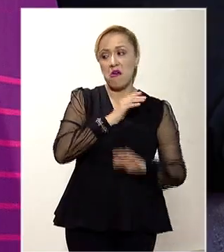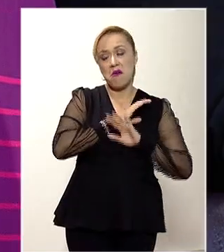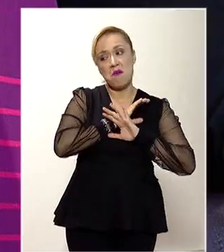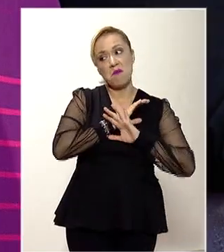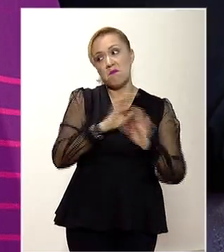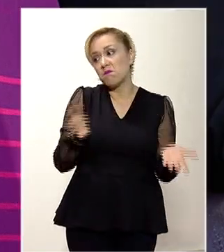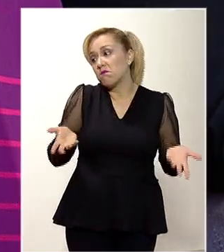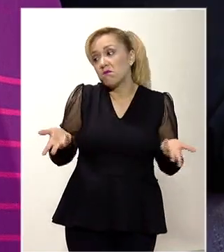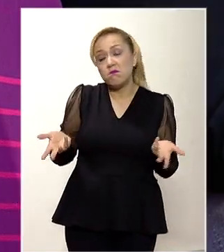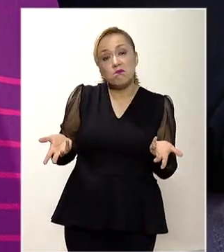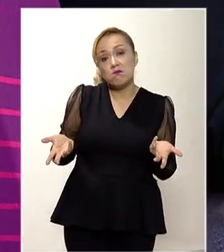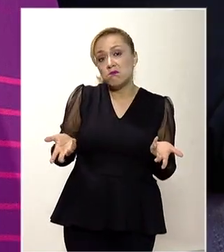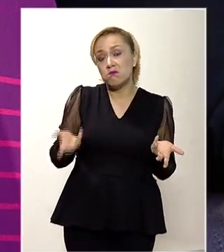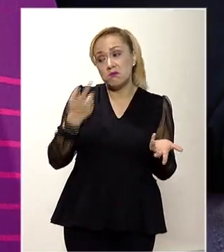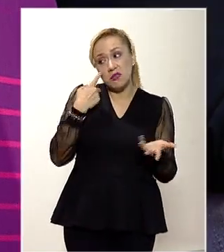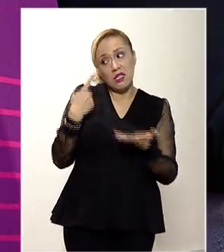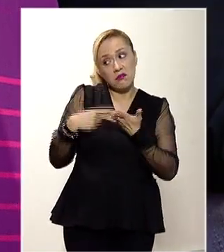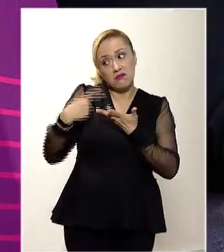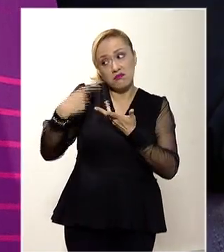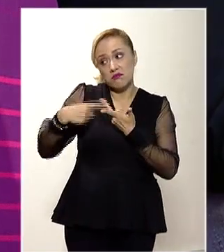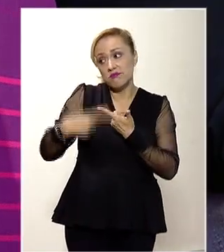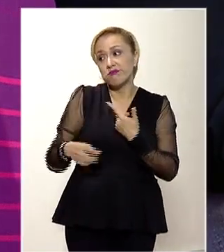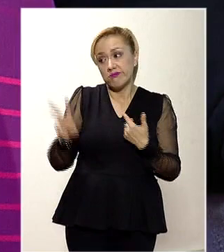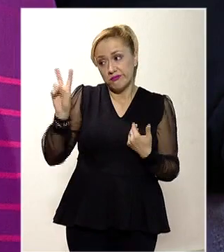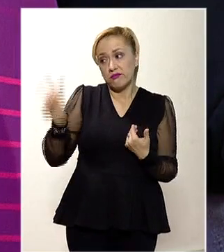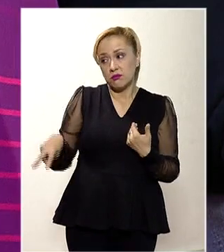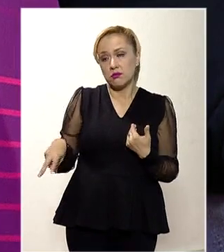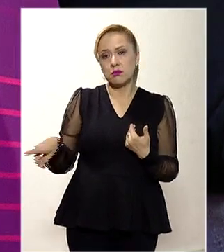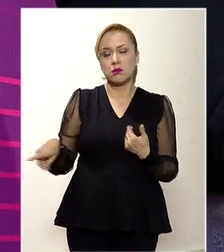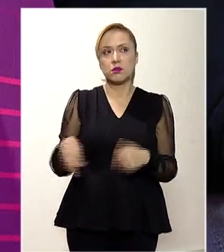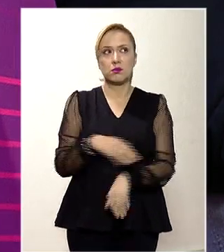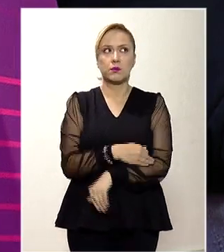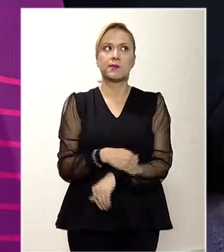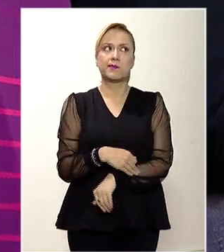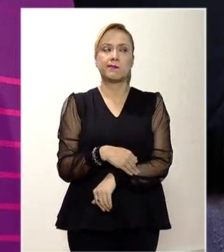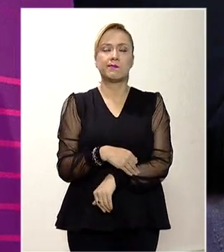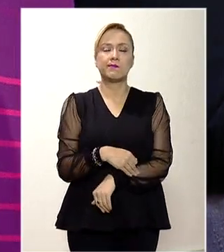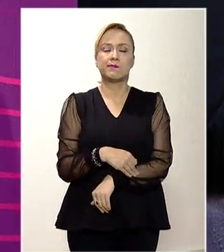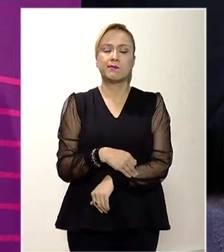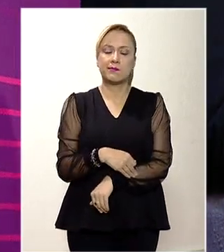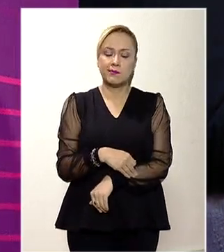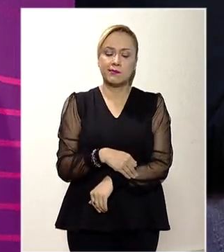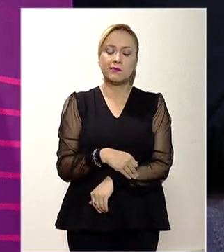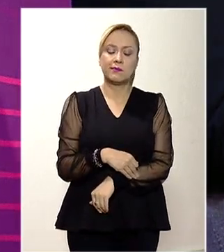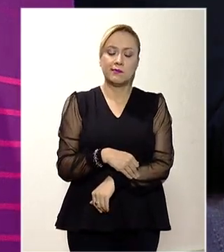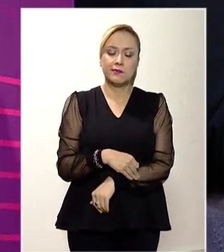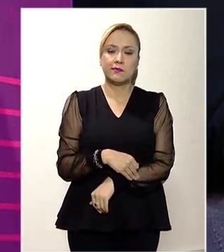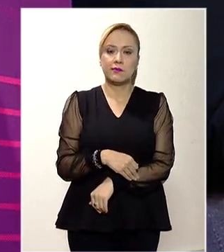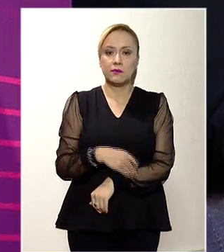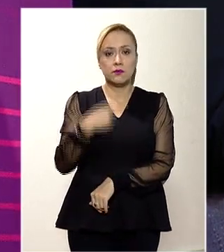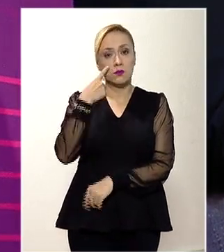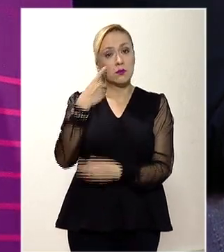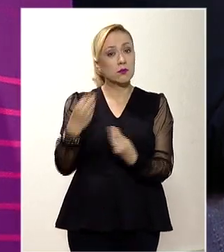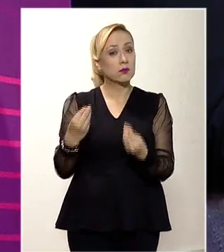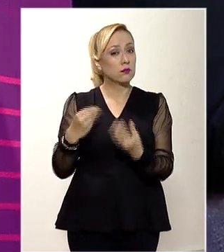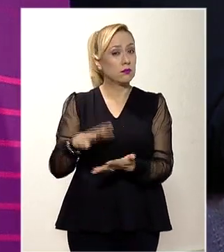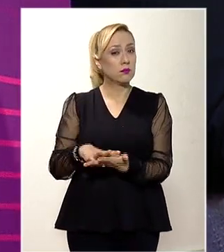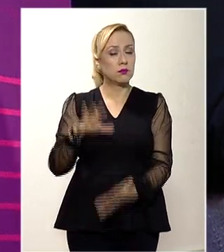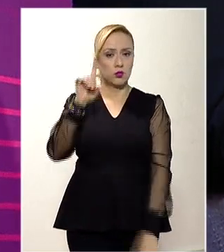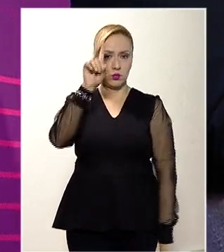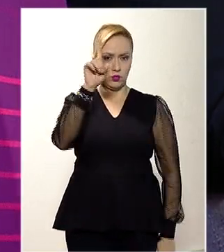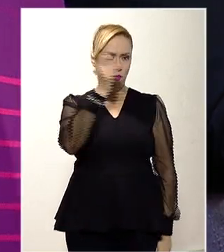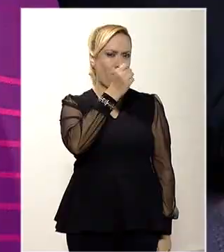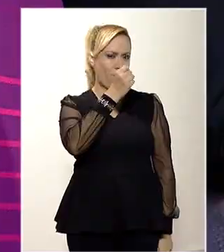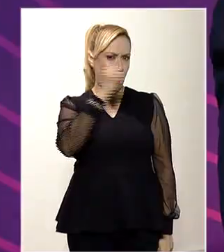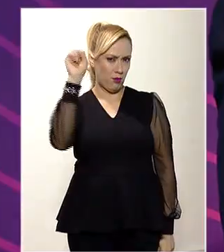y esto, y no arroja resultados por esto, esto, esto y esto. Y muy importante, que de esos casos sí hemos visto muchos, y hay uno muy famoso,